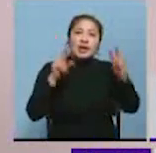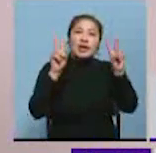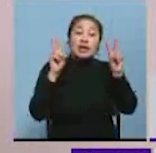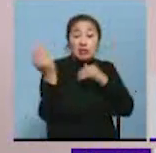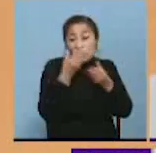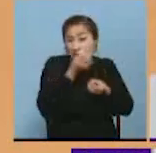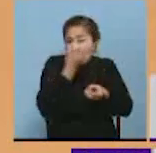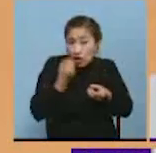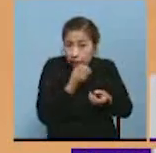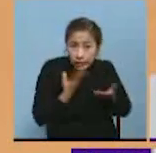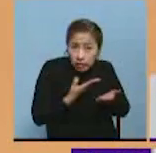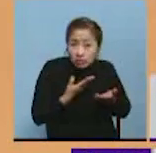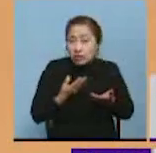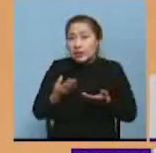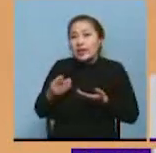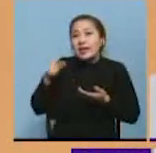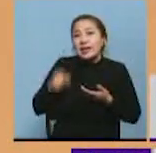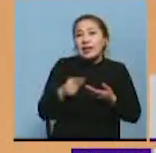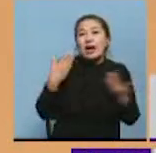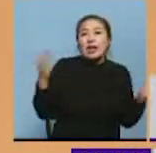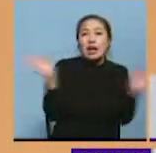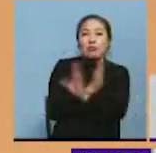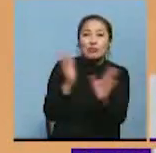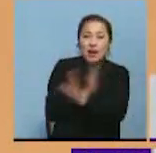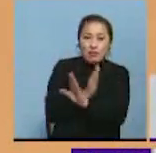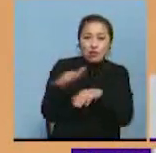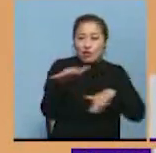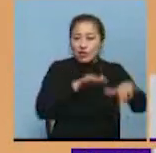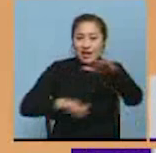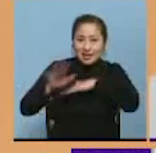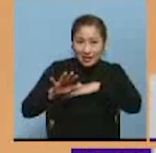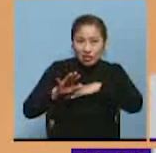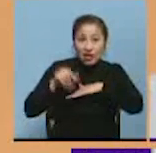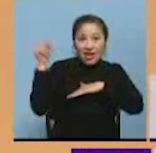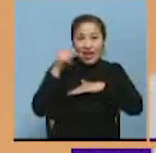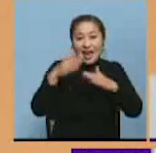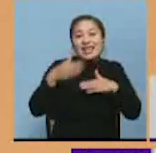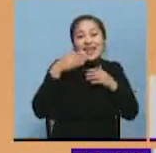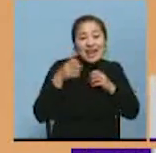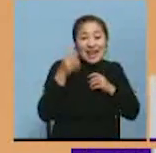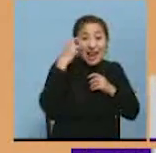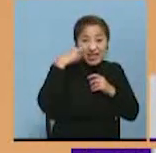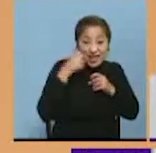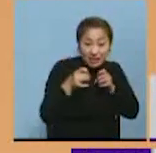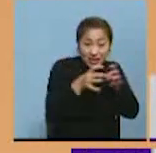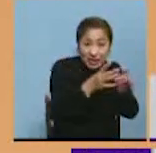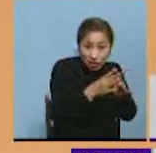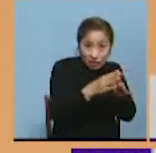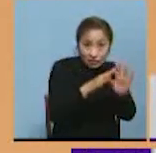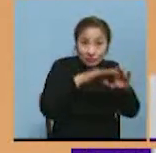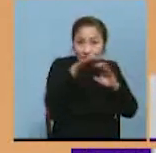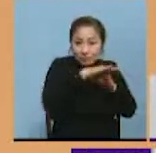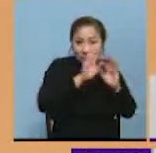hornitos? Bien, el año pasado fue cuando cambiamos esta distribución de la comida hacia afuera, ampliando la cantidad de gente en las naves.